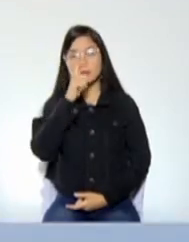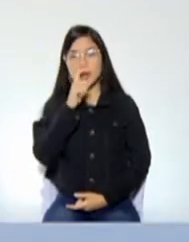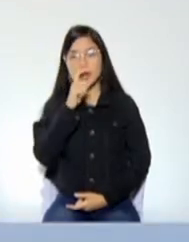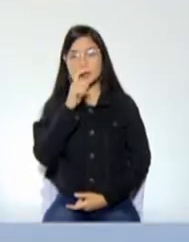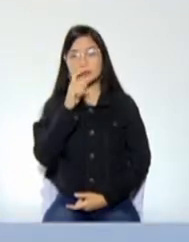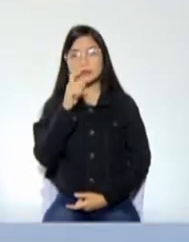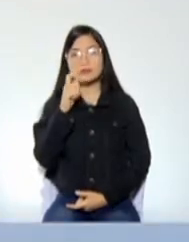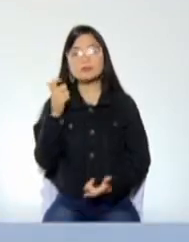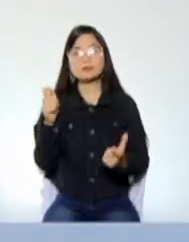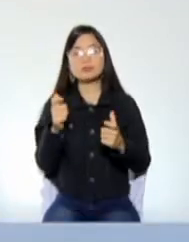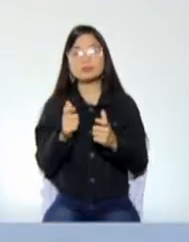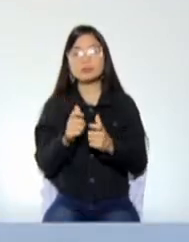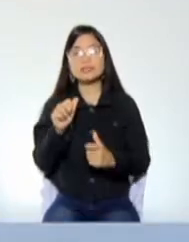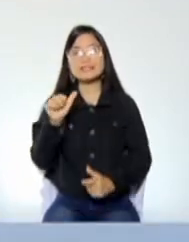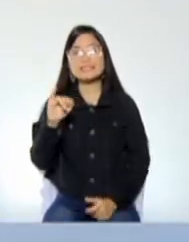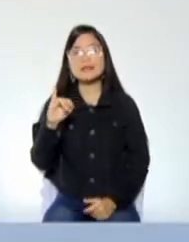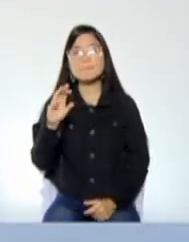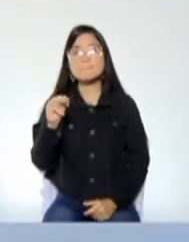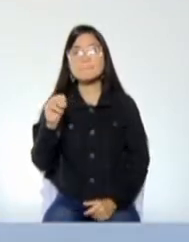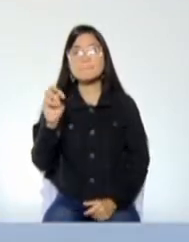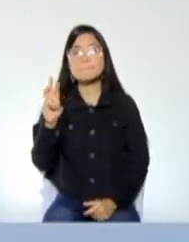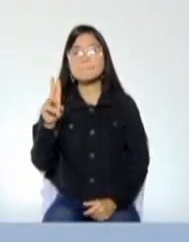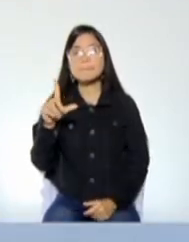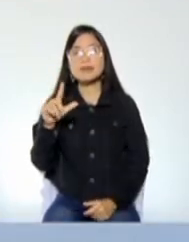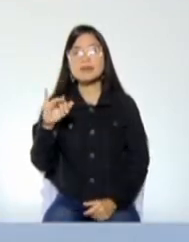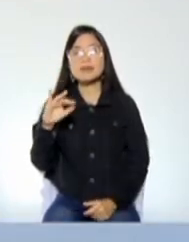simplificación de raíces.